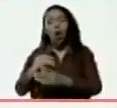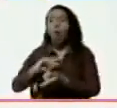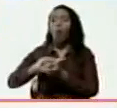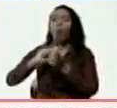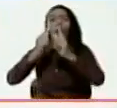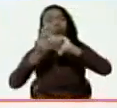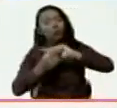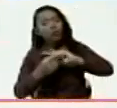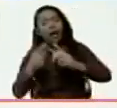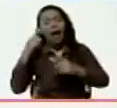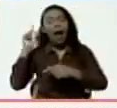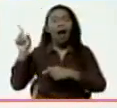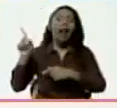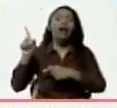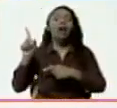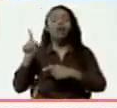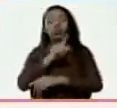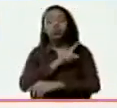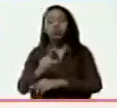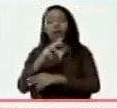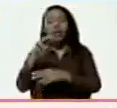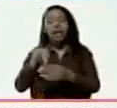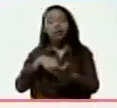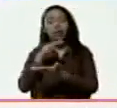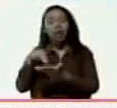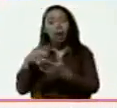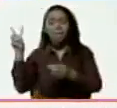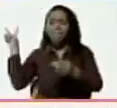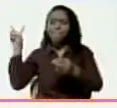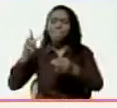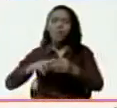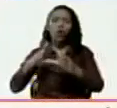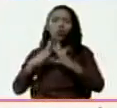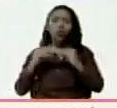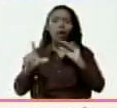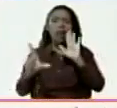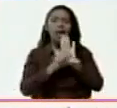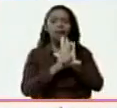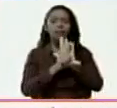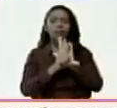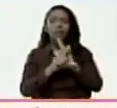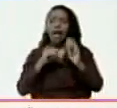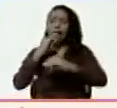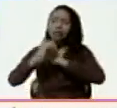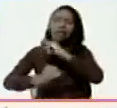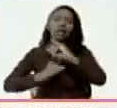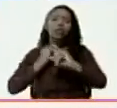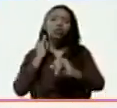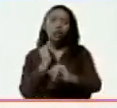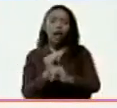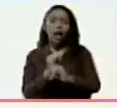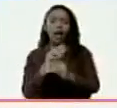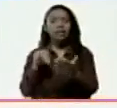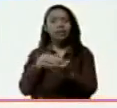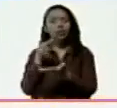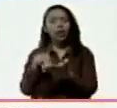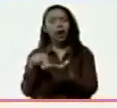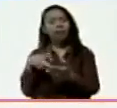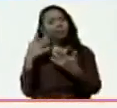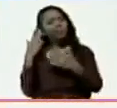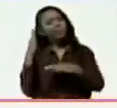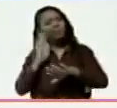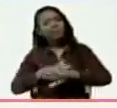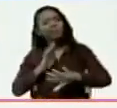ordenamientos jurídicos nacionales violenta a toda la legalidad internacional y nacional pretende vulnerar